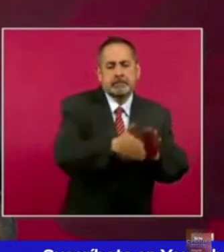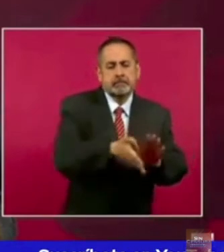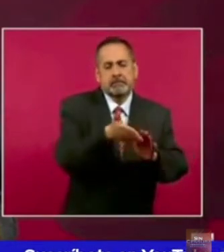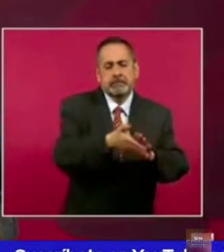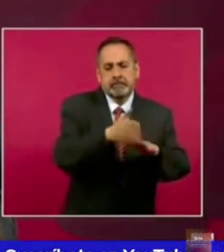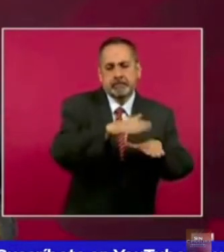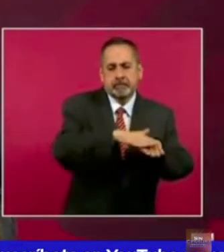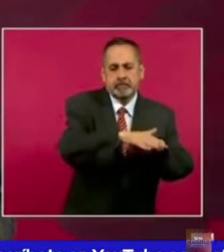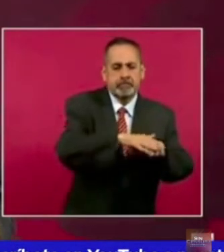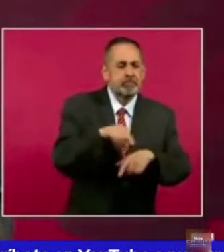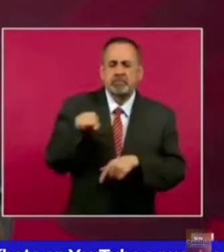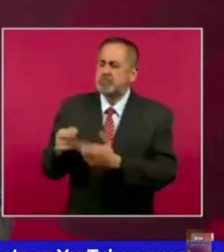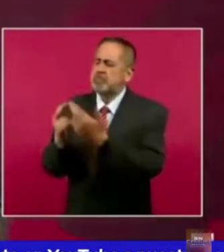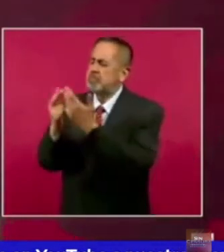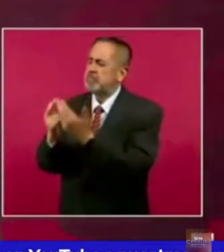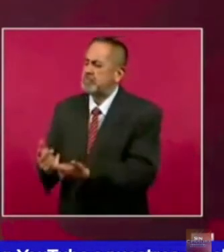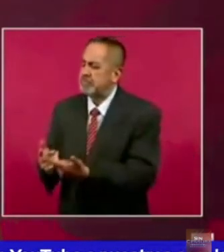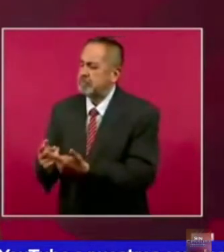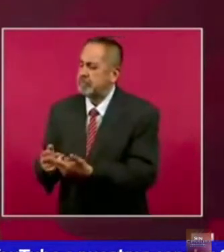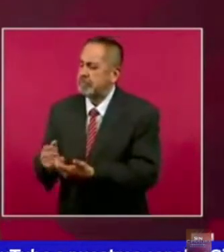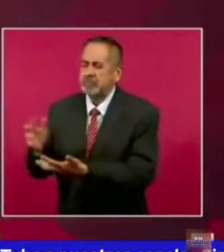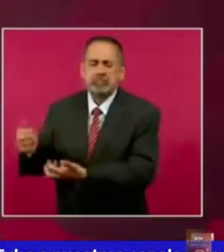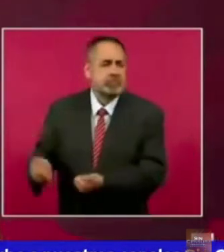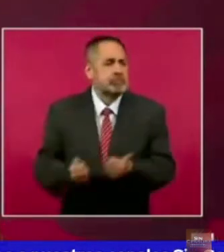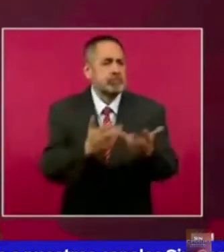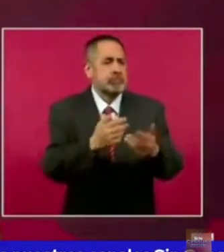Destruir el paraíso. Nunca